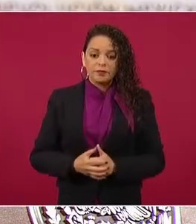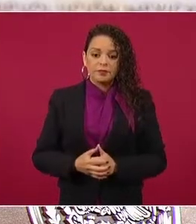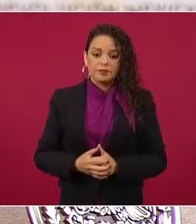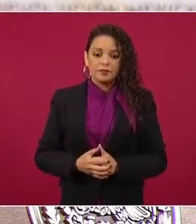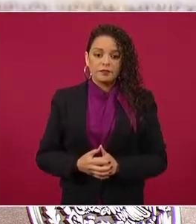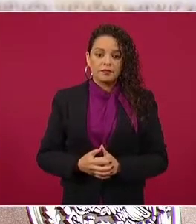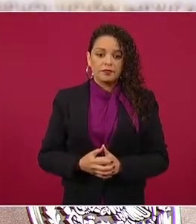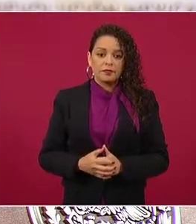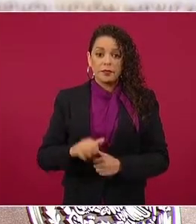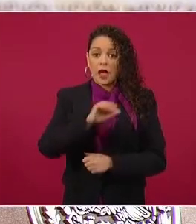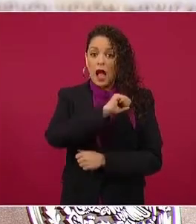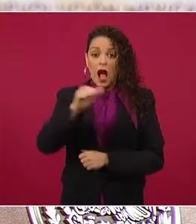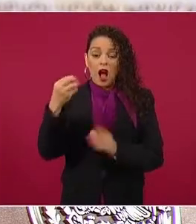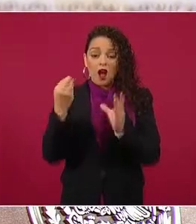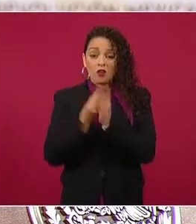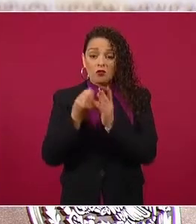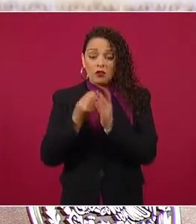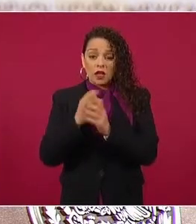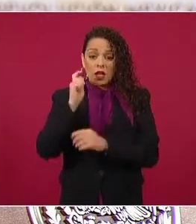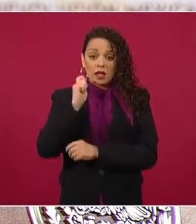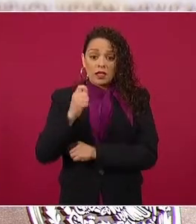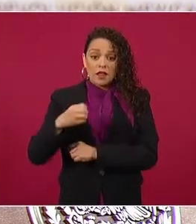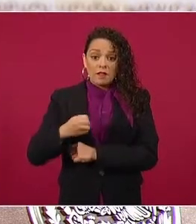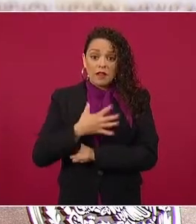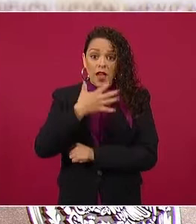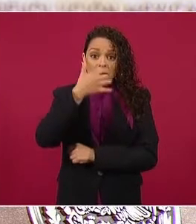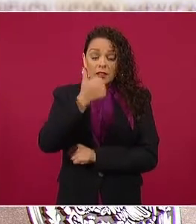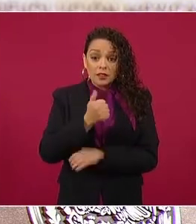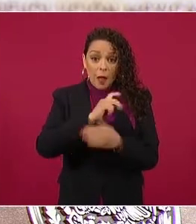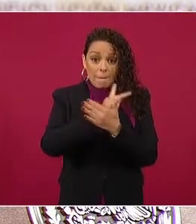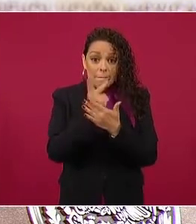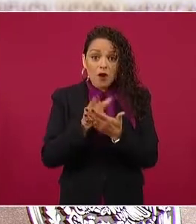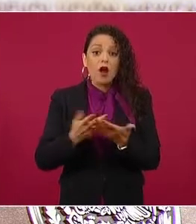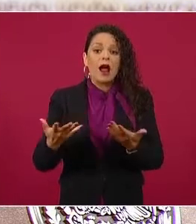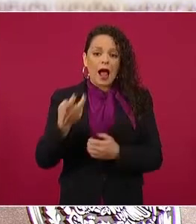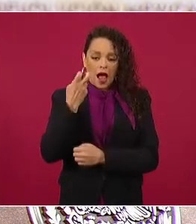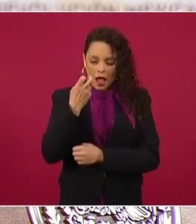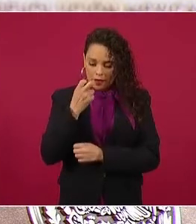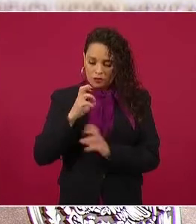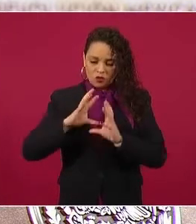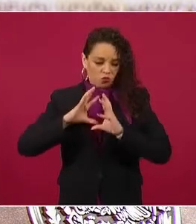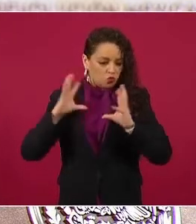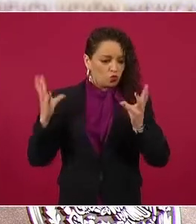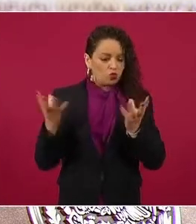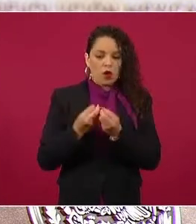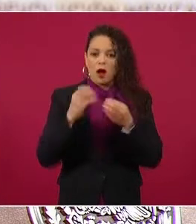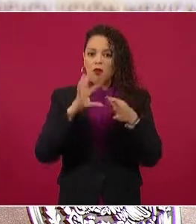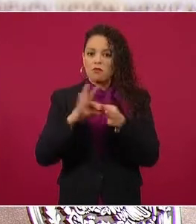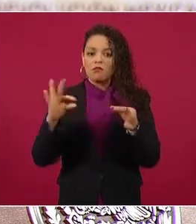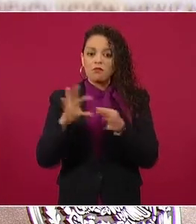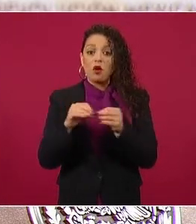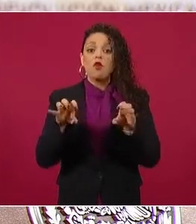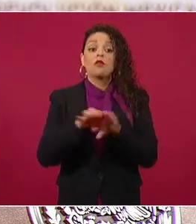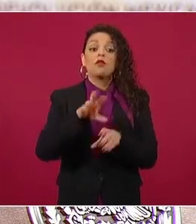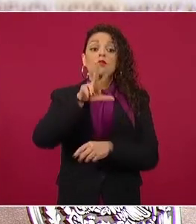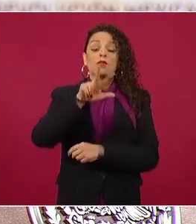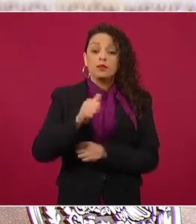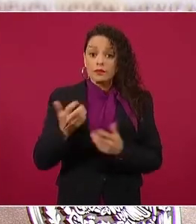Todo lo que es bienestar, cómo van los programas de bienestar y escucharlos,